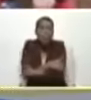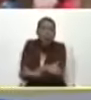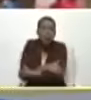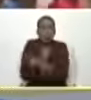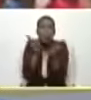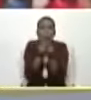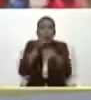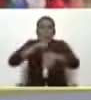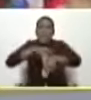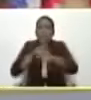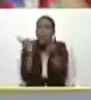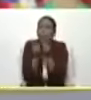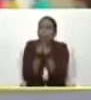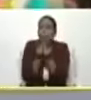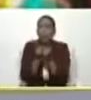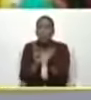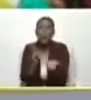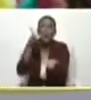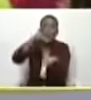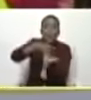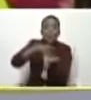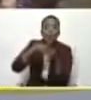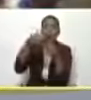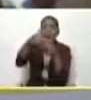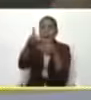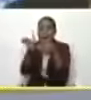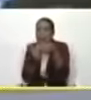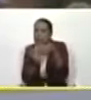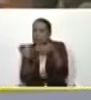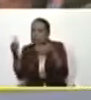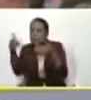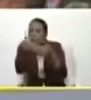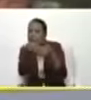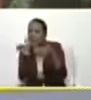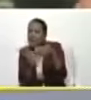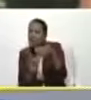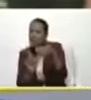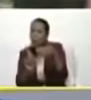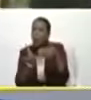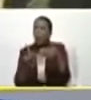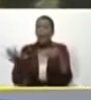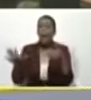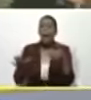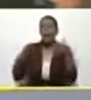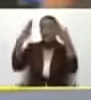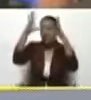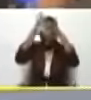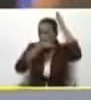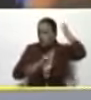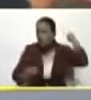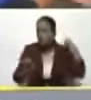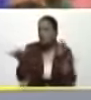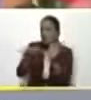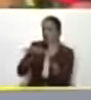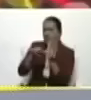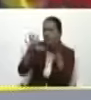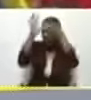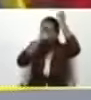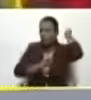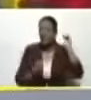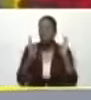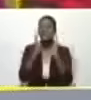rato y me incorporé ahí en la esquina que da hacia la cancillería